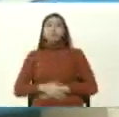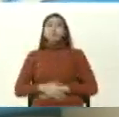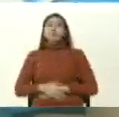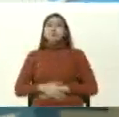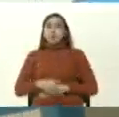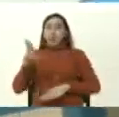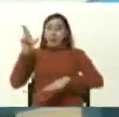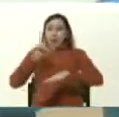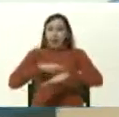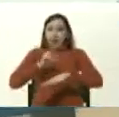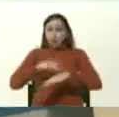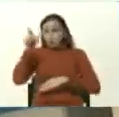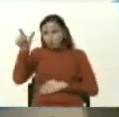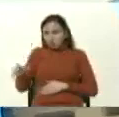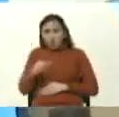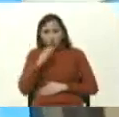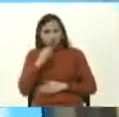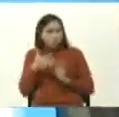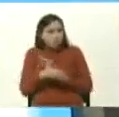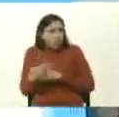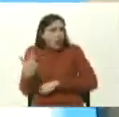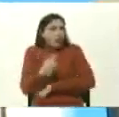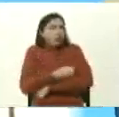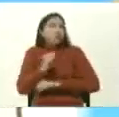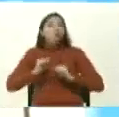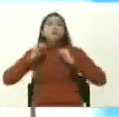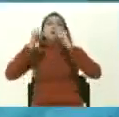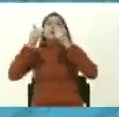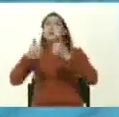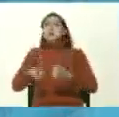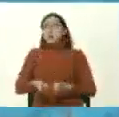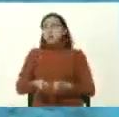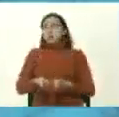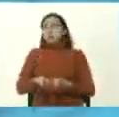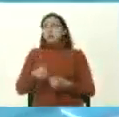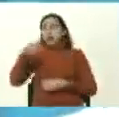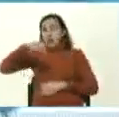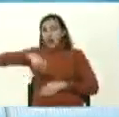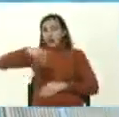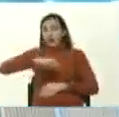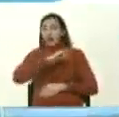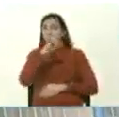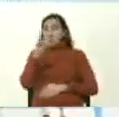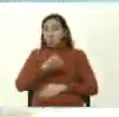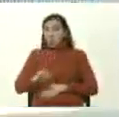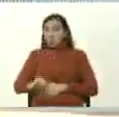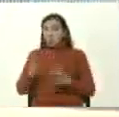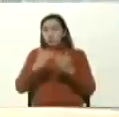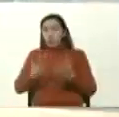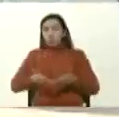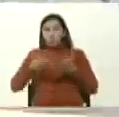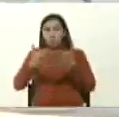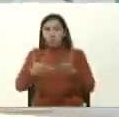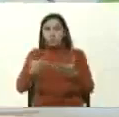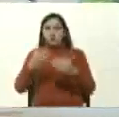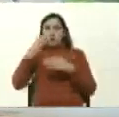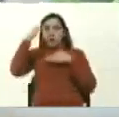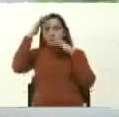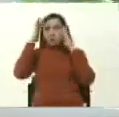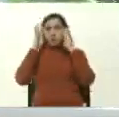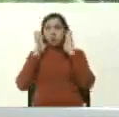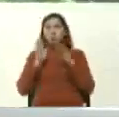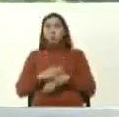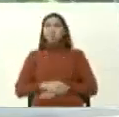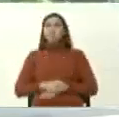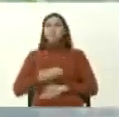doctora Mayra Prieto para que informe el plan de vacunación que ya se ha iniciado, doctora, en el estado Zulia, en la parte estudiantil. Buenas